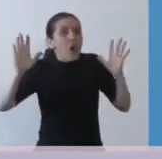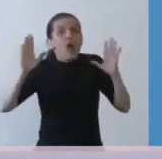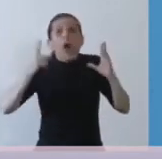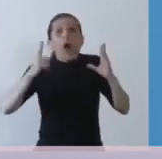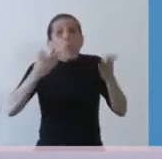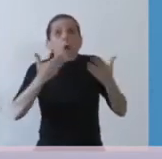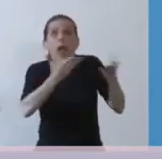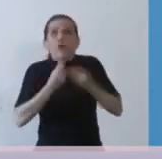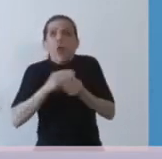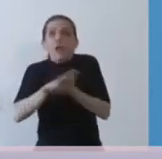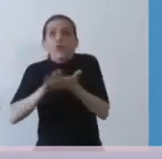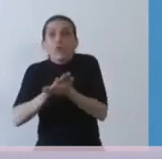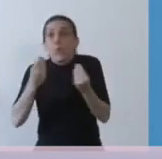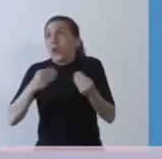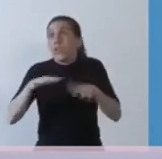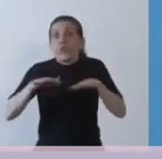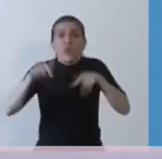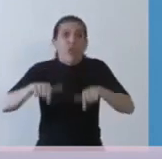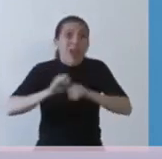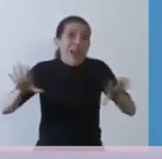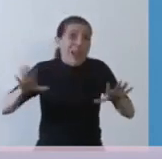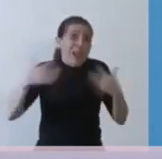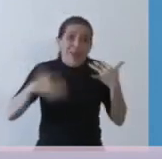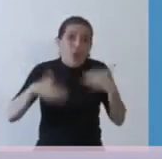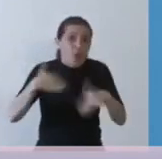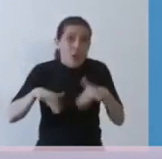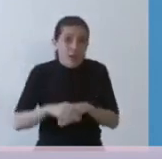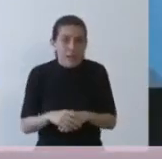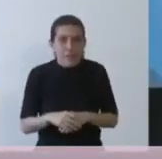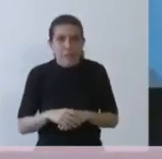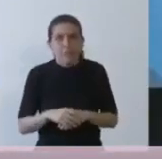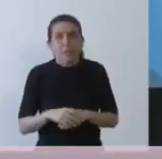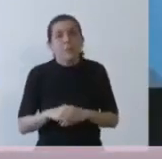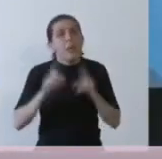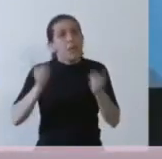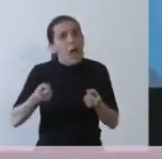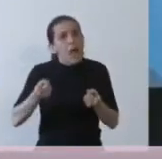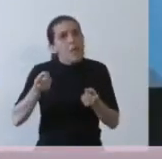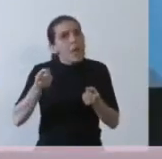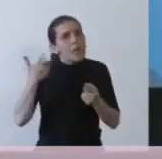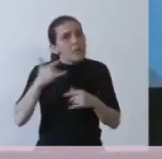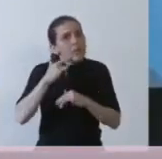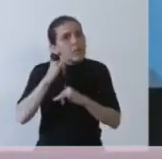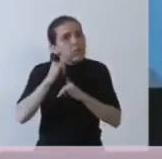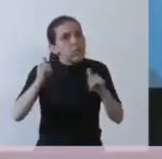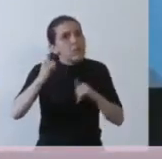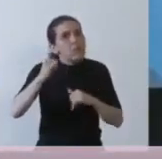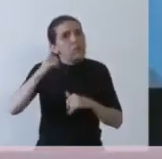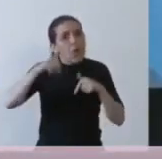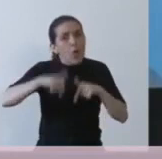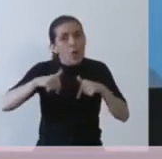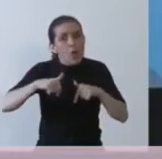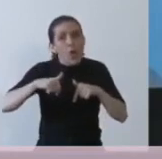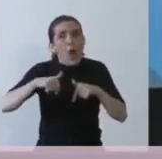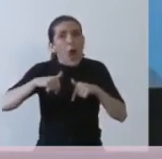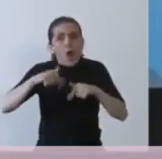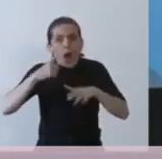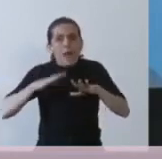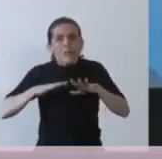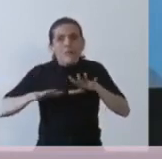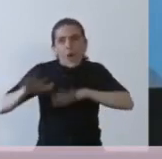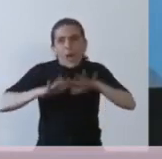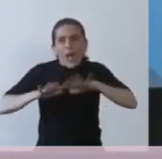estamos viviendo tan acuciante en este momento también mencionar que estamos en el día de hoy coordinando un